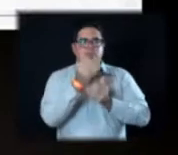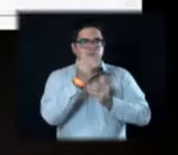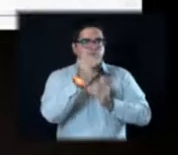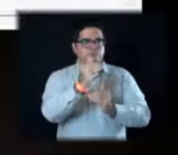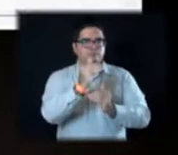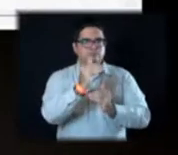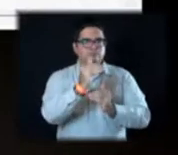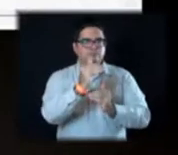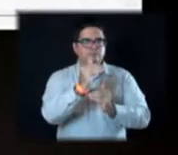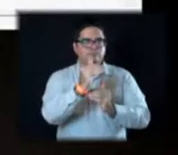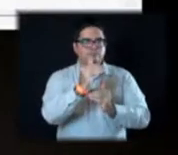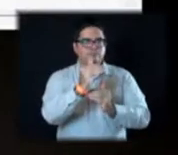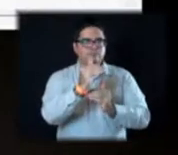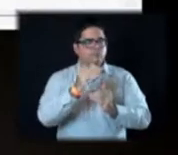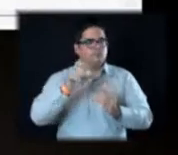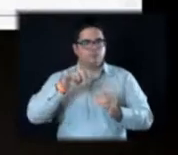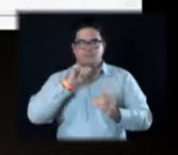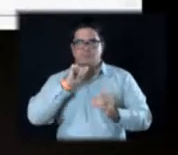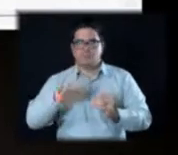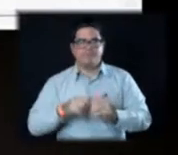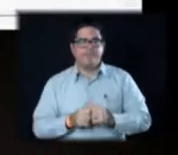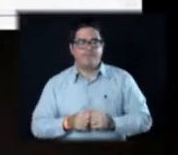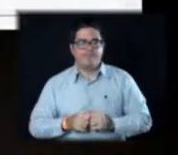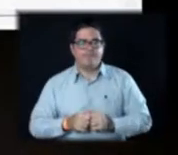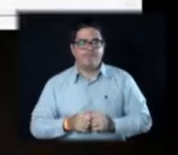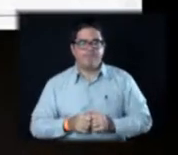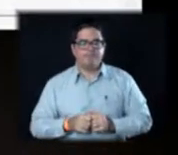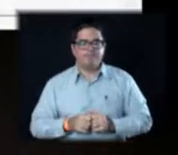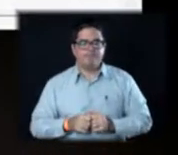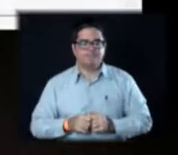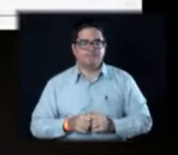tiene visibilidad en la cuenta de las corporaciones públicas.